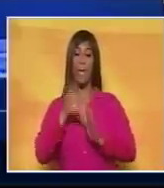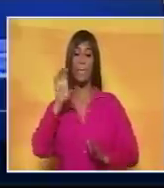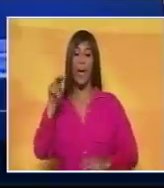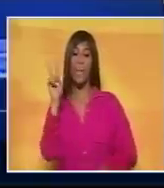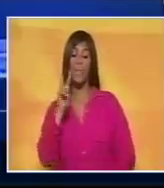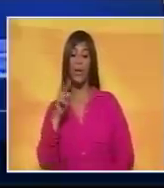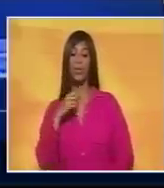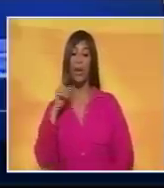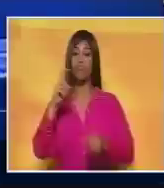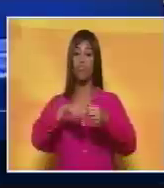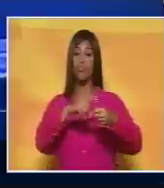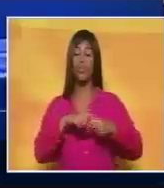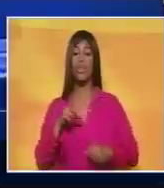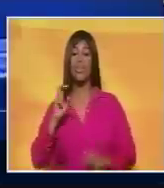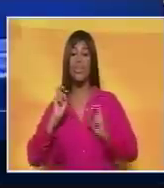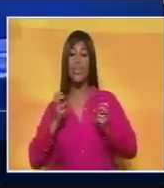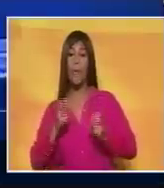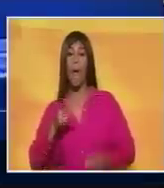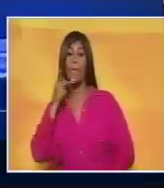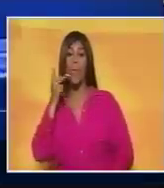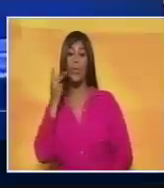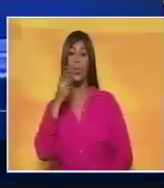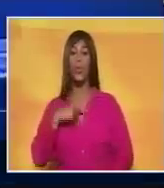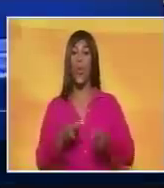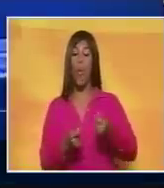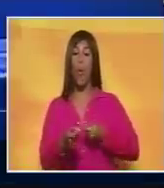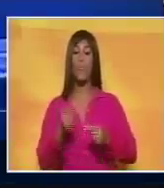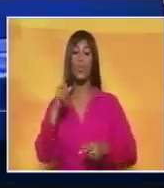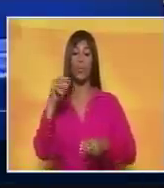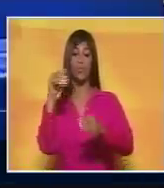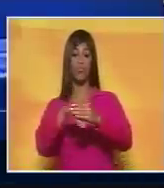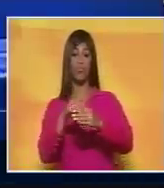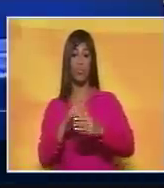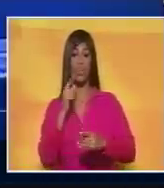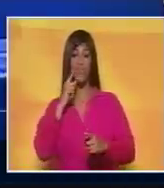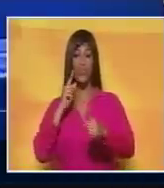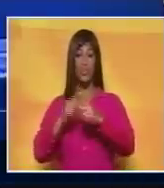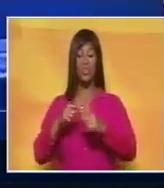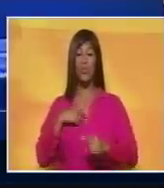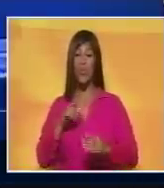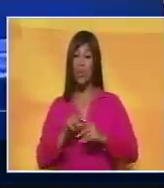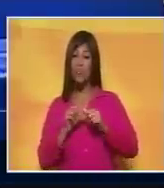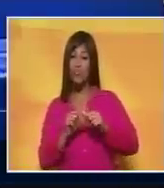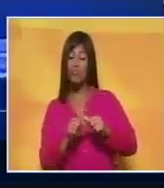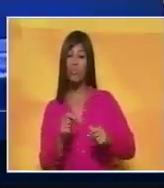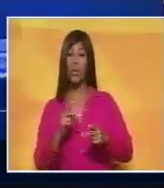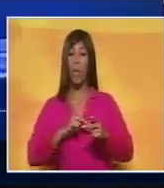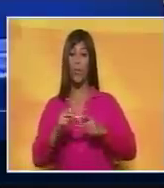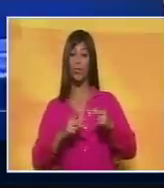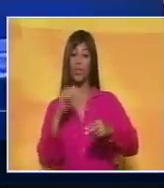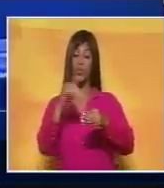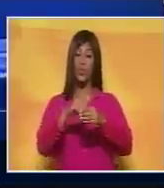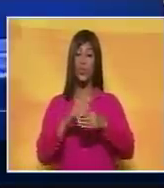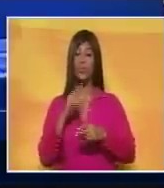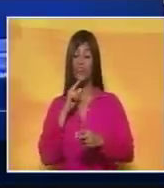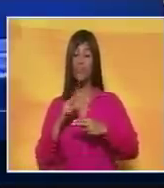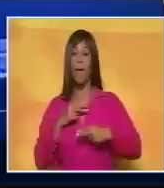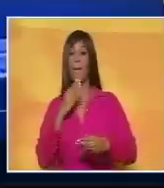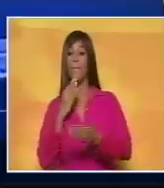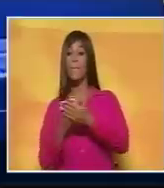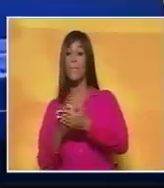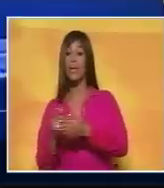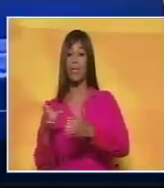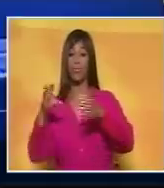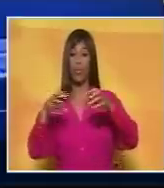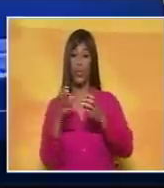que incluye los temas políticos, económicos y electorales. A los fines de preservar el proceso que permita llegar a resultados, se solicita a las partes tomar